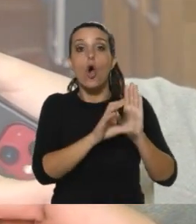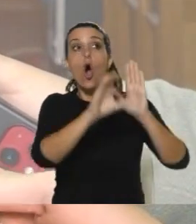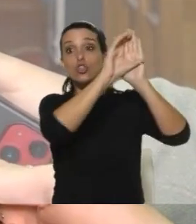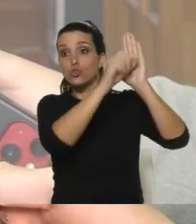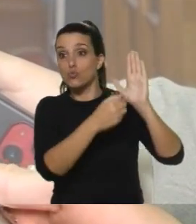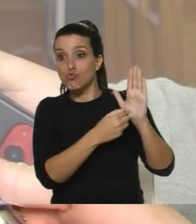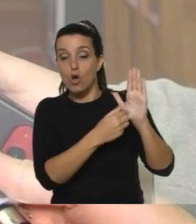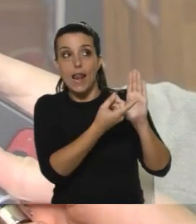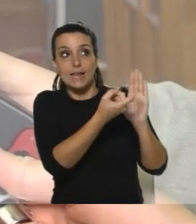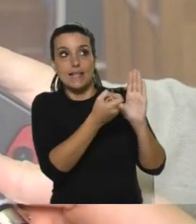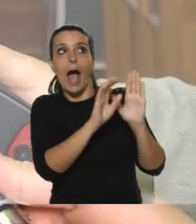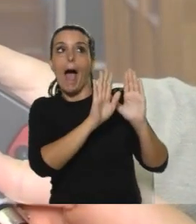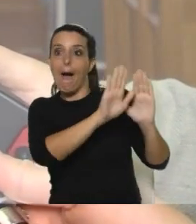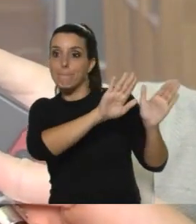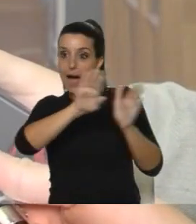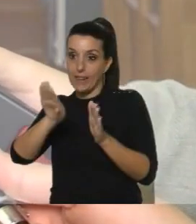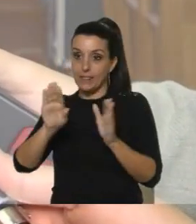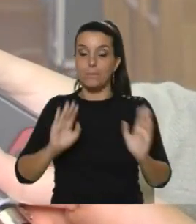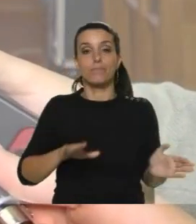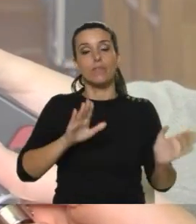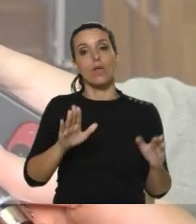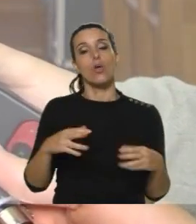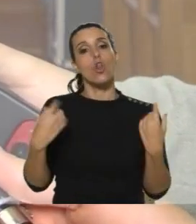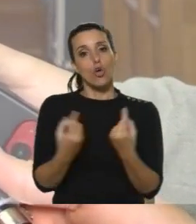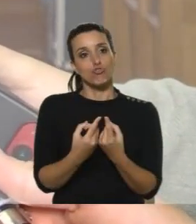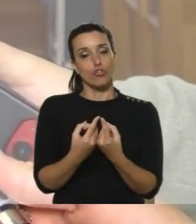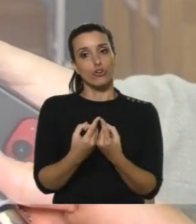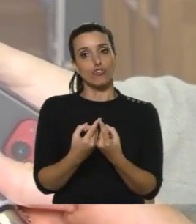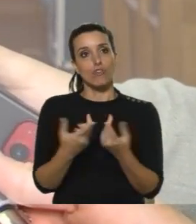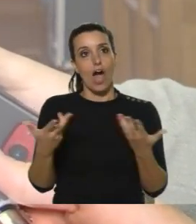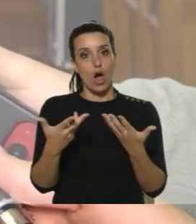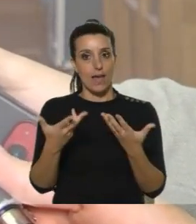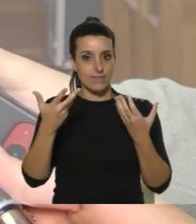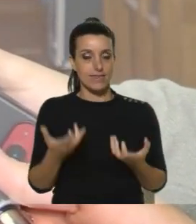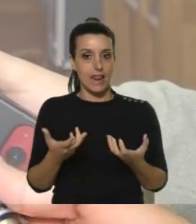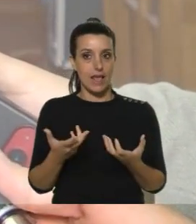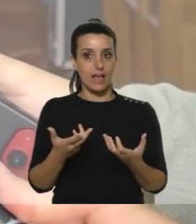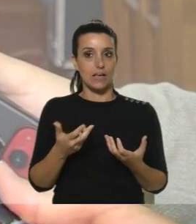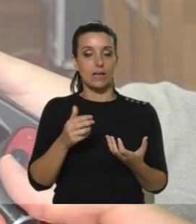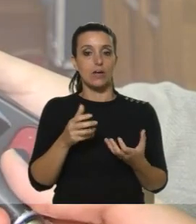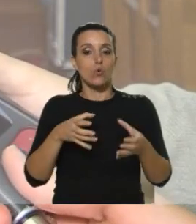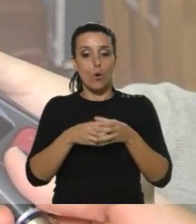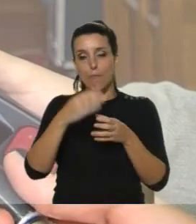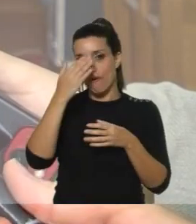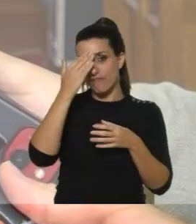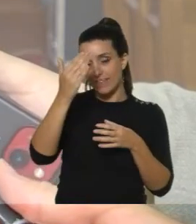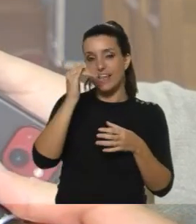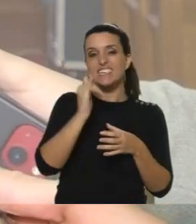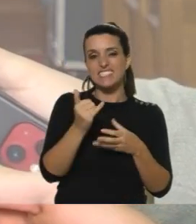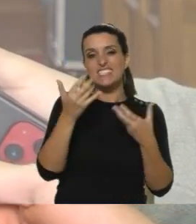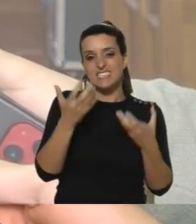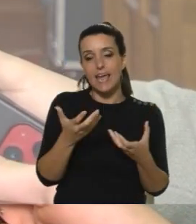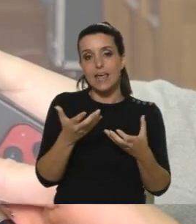en todo caso hay que mirarla de otra manera nosotros somos partidarios de lo resuelto por el frente amplio sí de ir